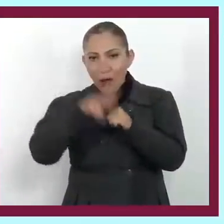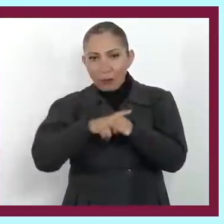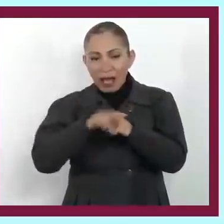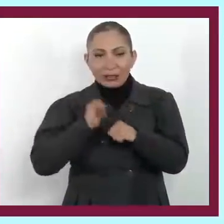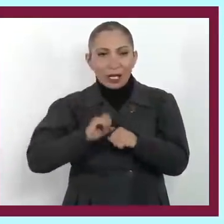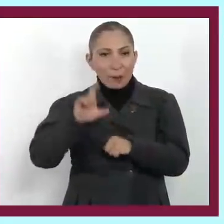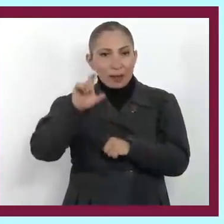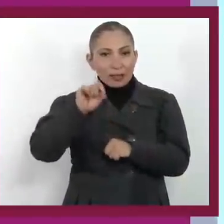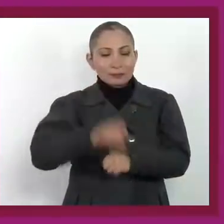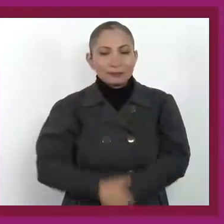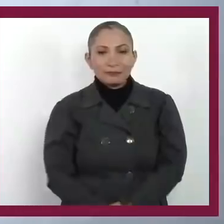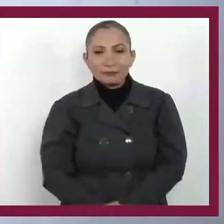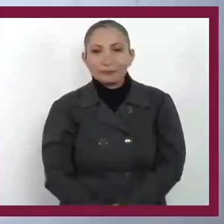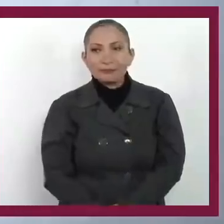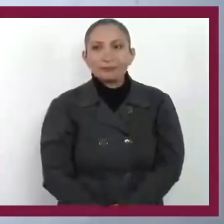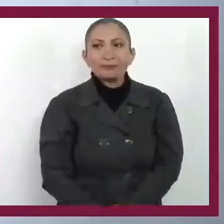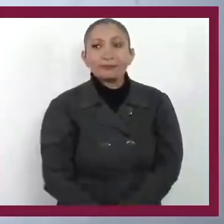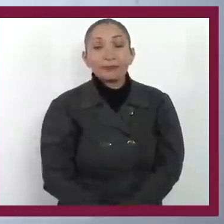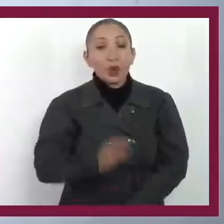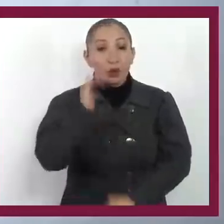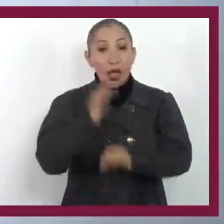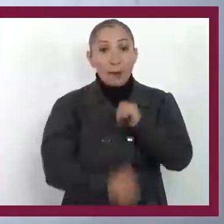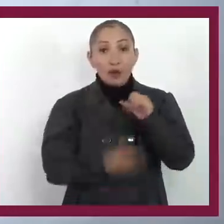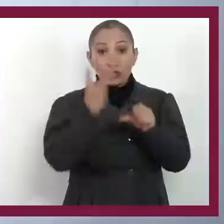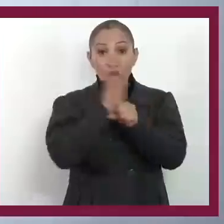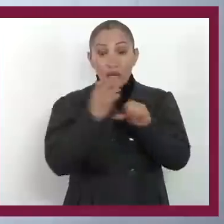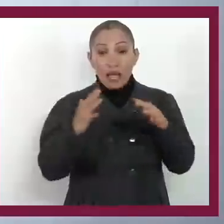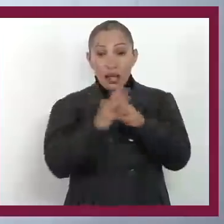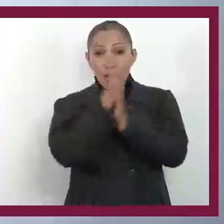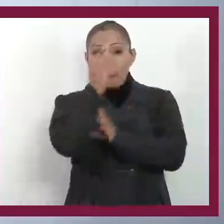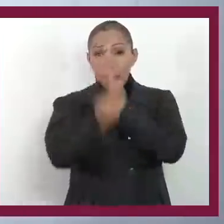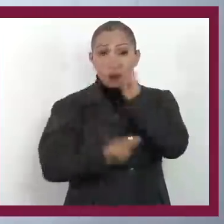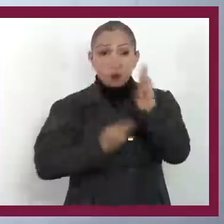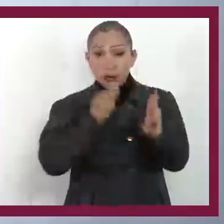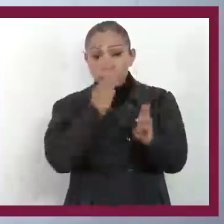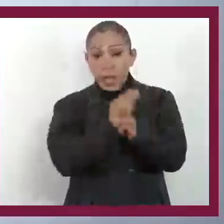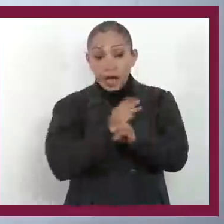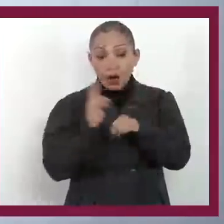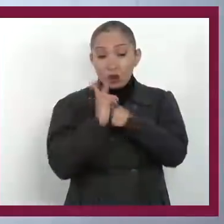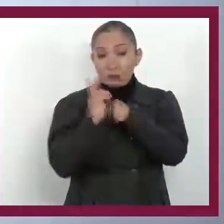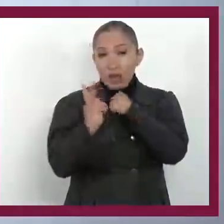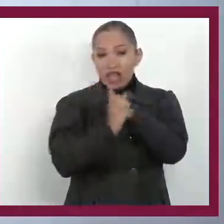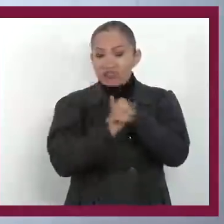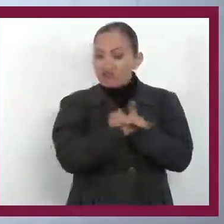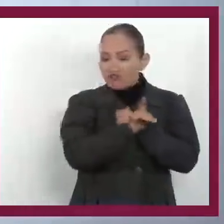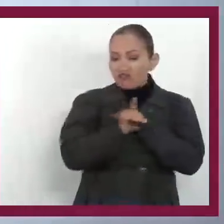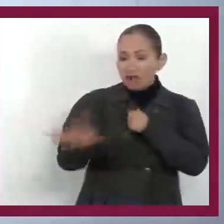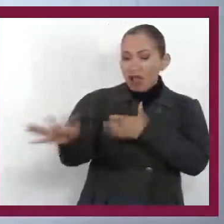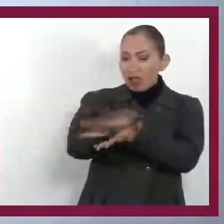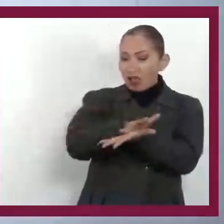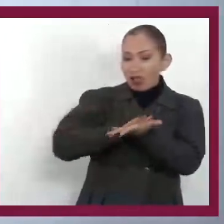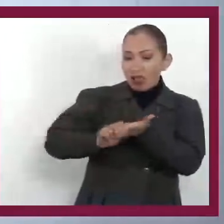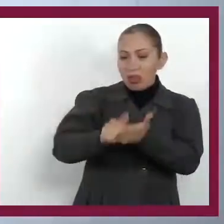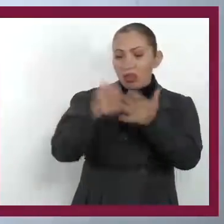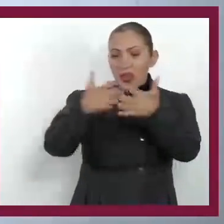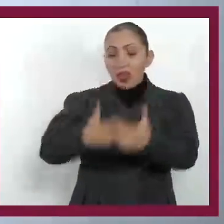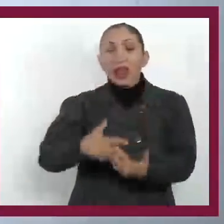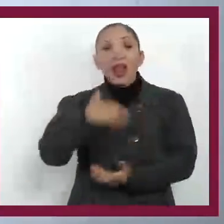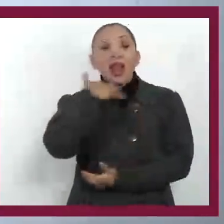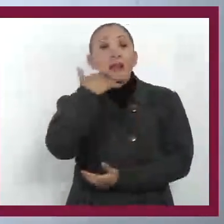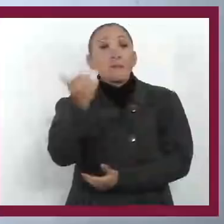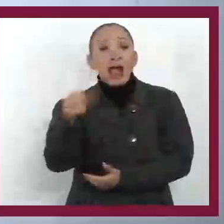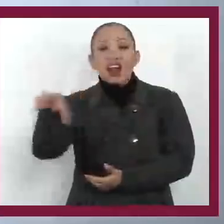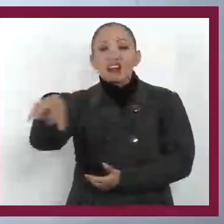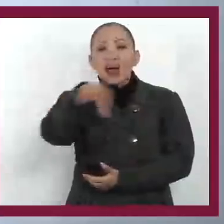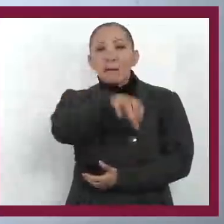el siglo XX. Al finalizar la Segunda Guerra Mundial, las naciones vencedoras desmantelaron la industria alemana